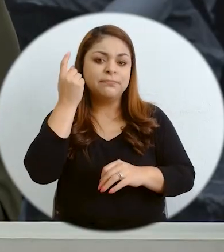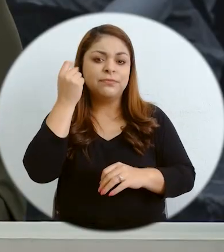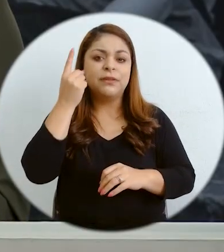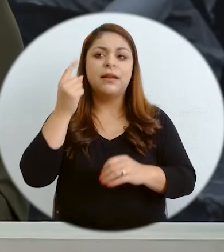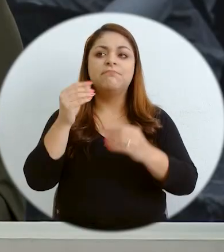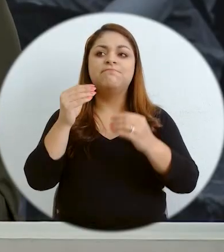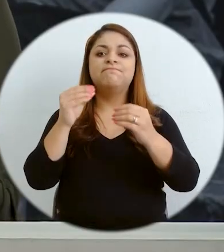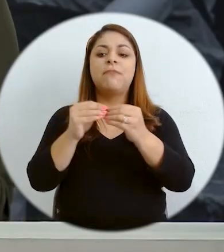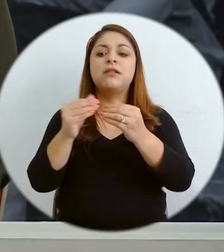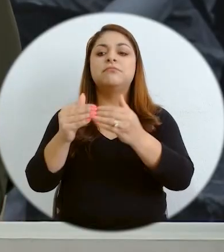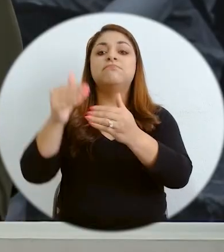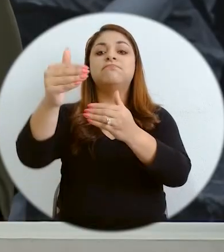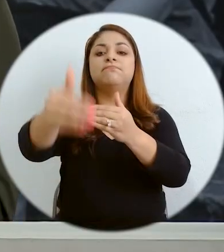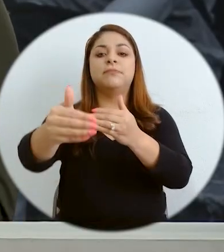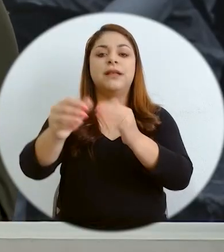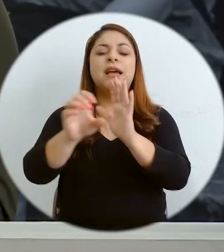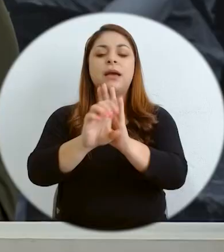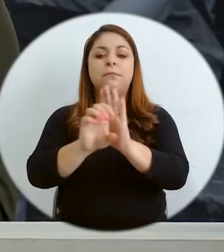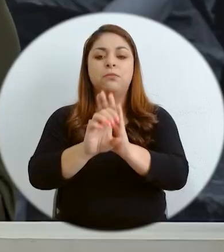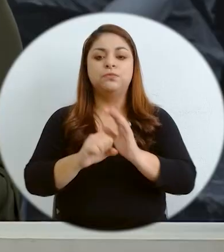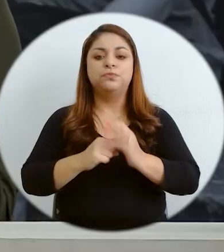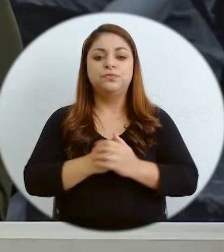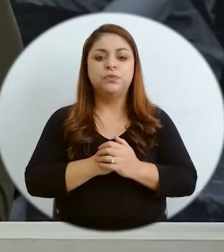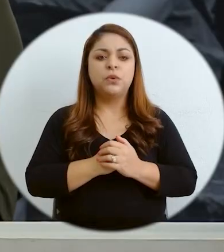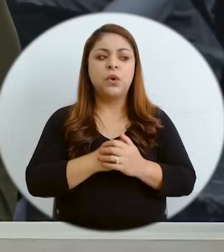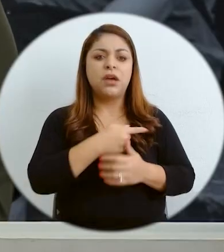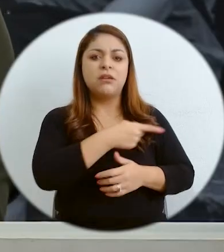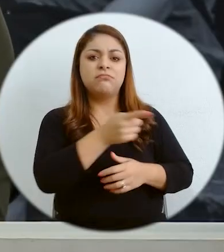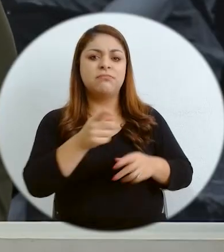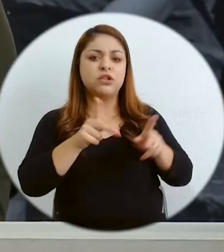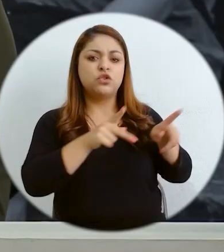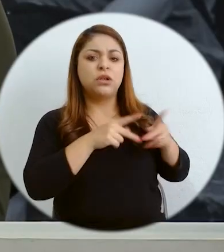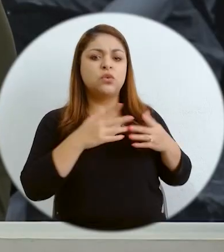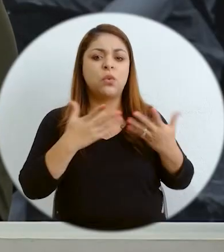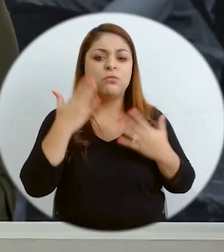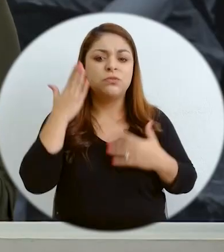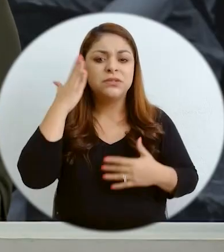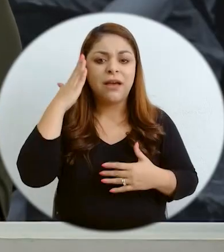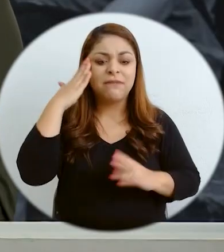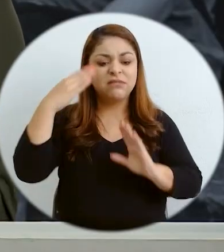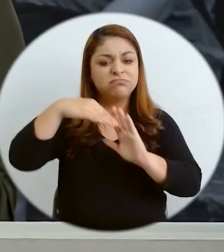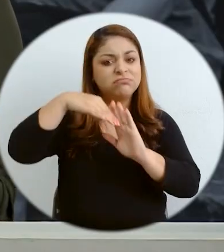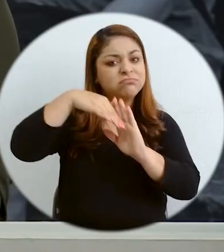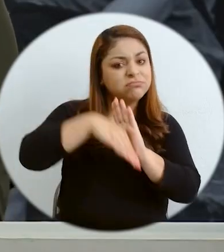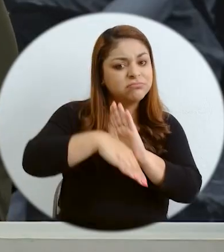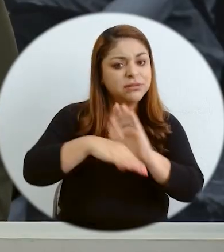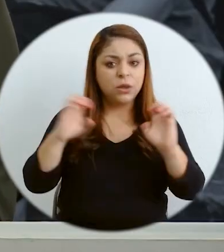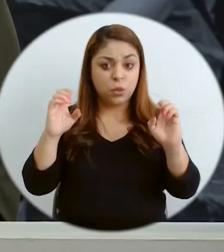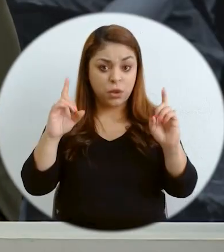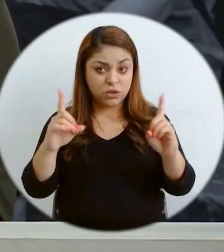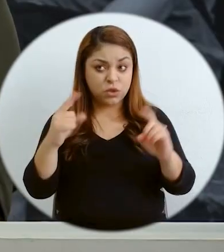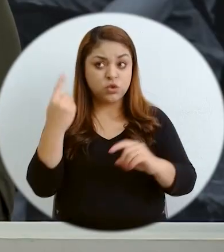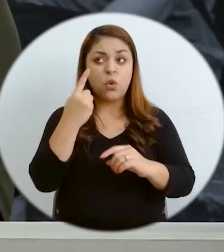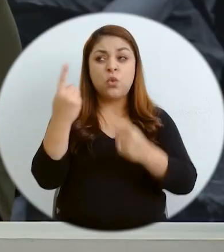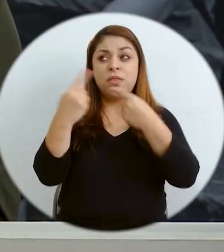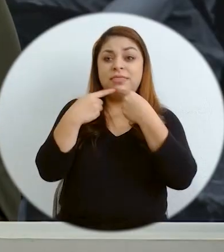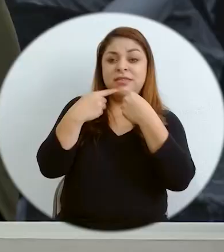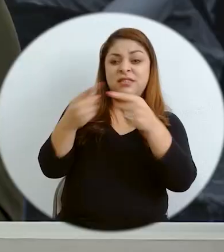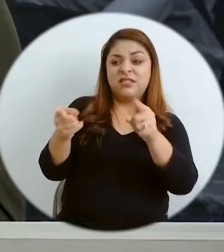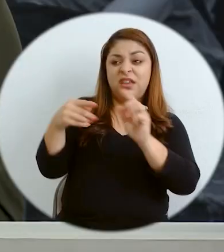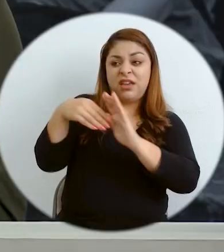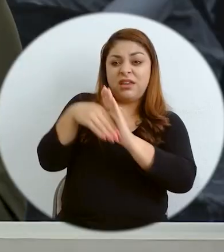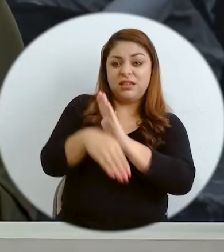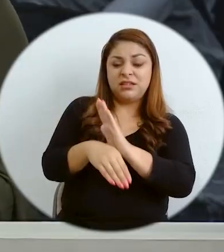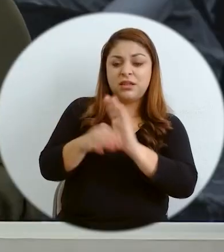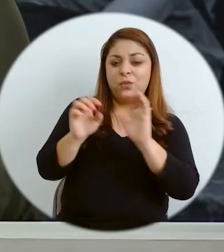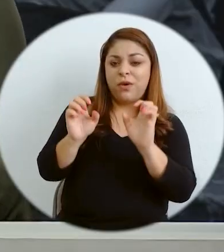problemas estructurales, porque ¿cómo entiende la población que es una crisis educativa? ¿Verdad? Sí. Solamente por decir una crisis